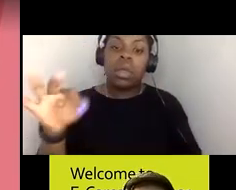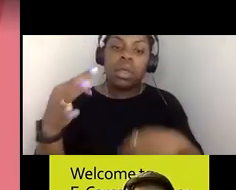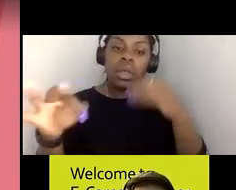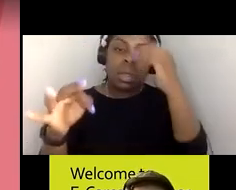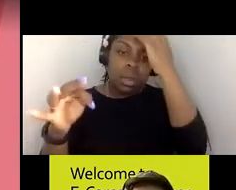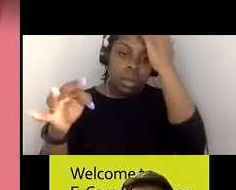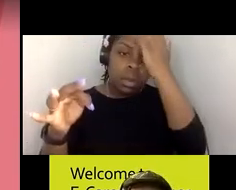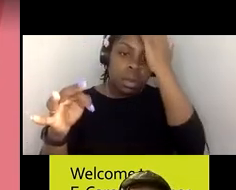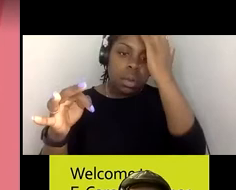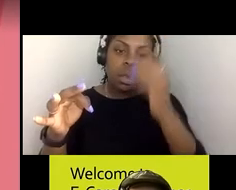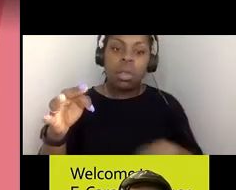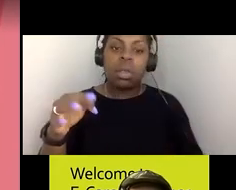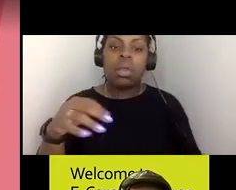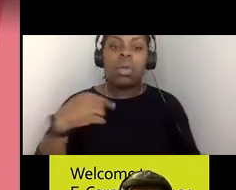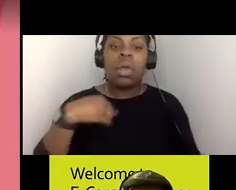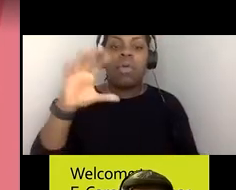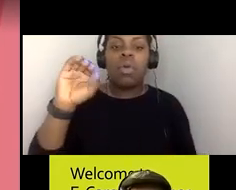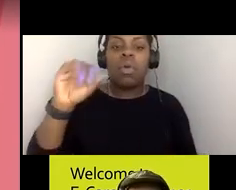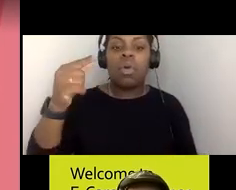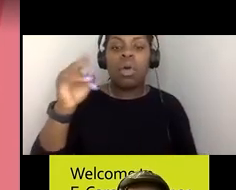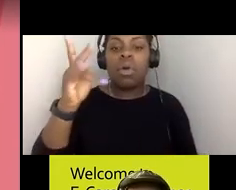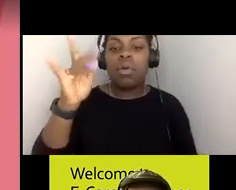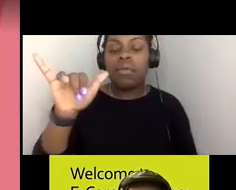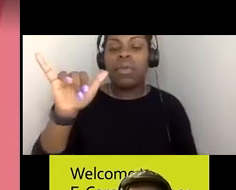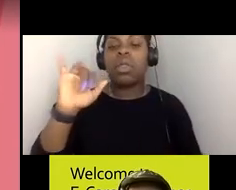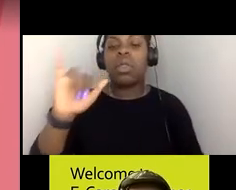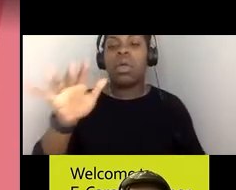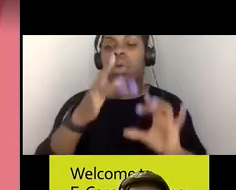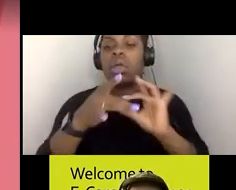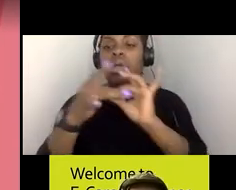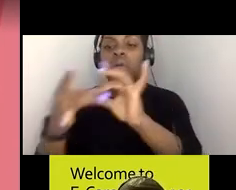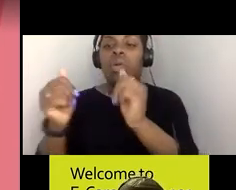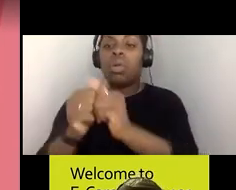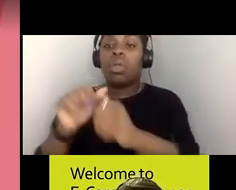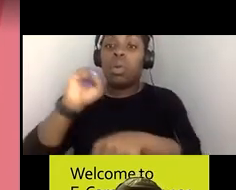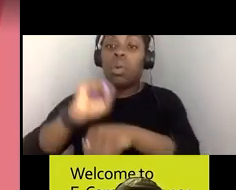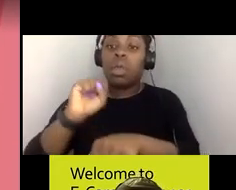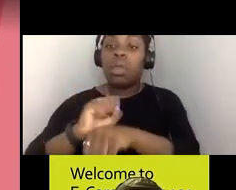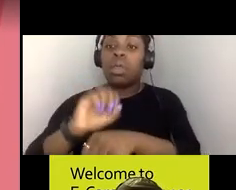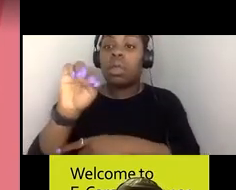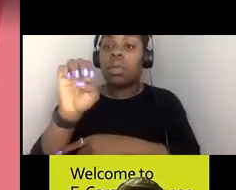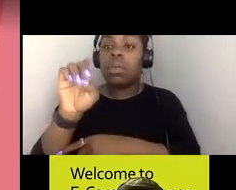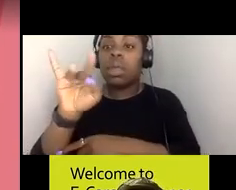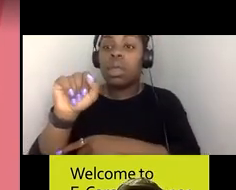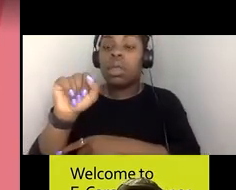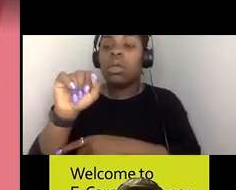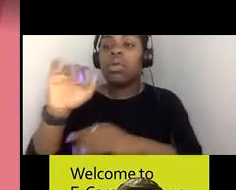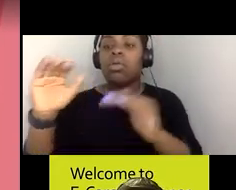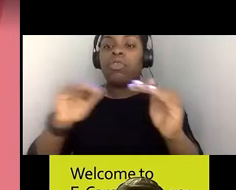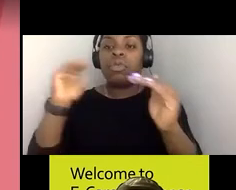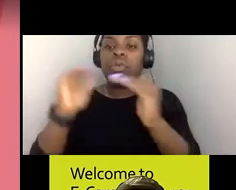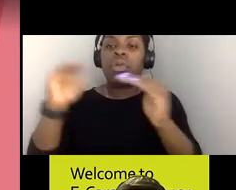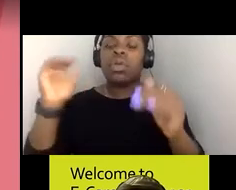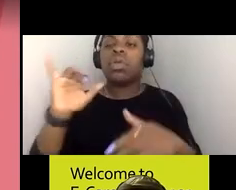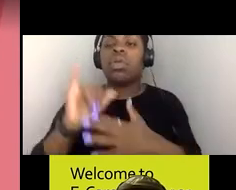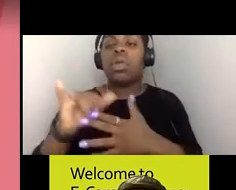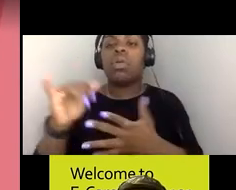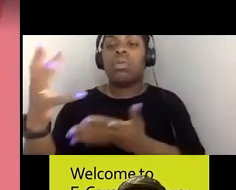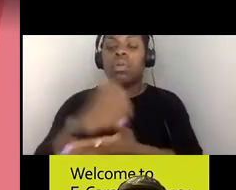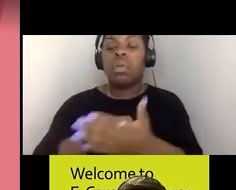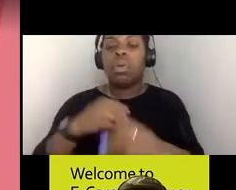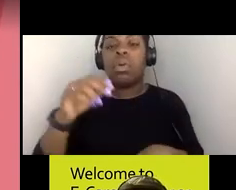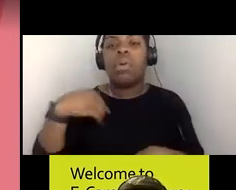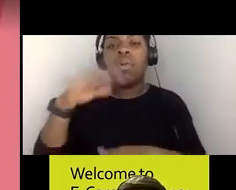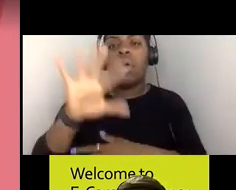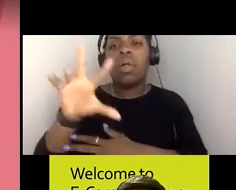al COVID-19. Tenemos una bibliografía de los trabajos de Media Justice que tienen que ver con